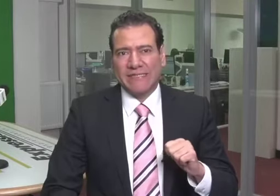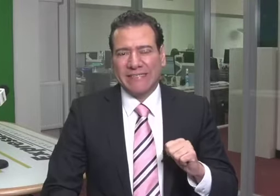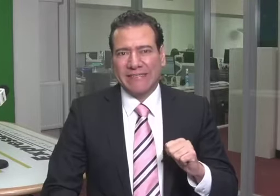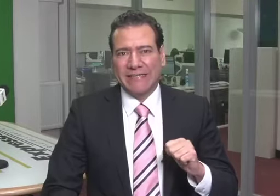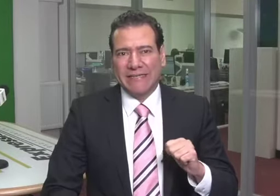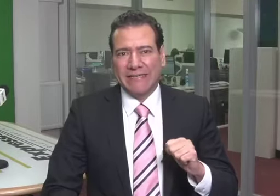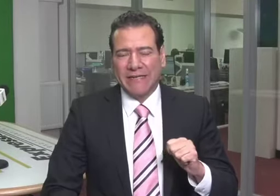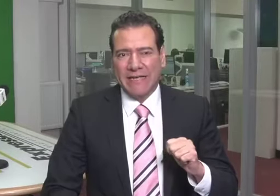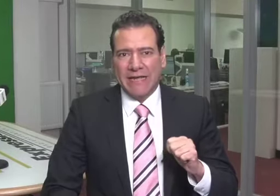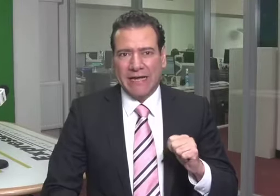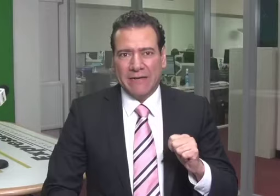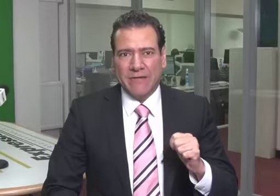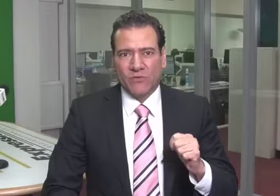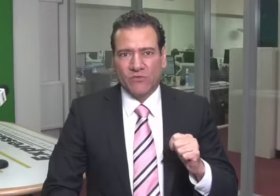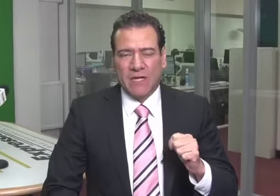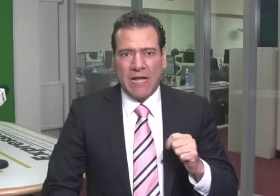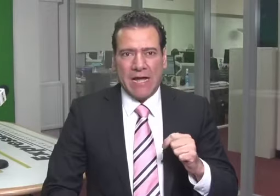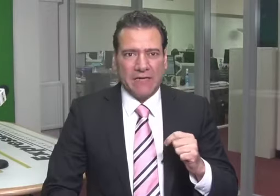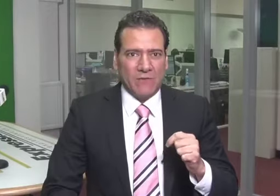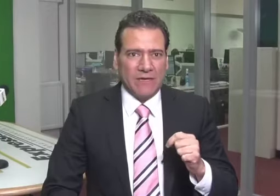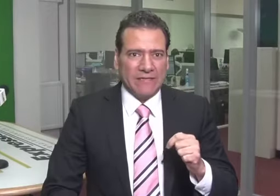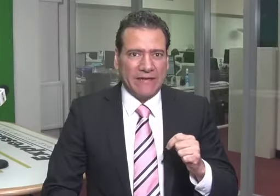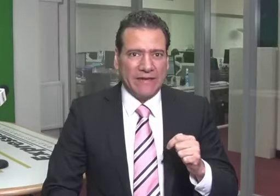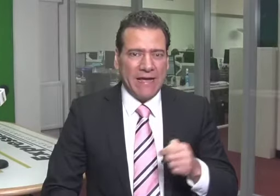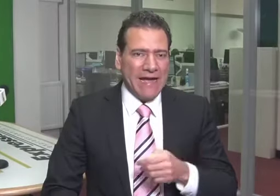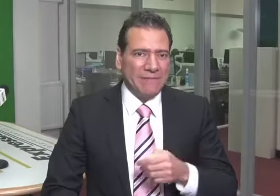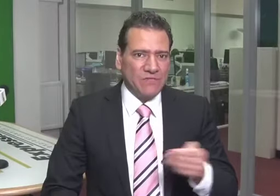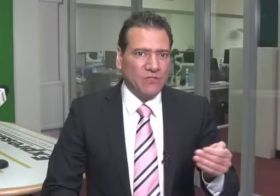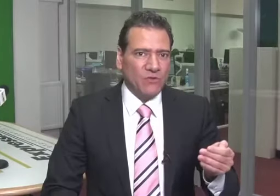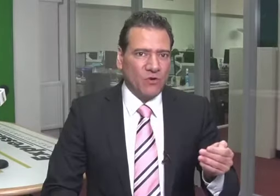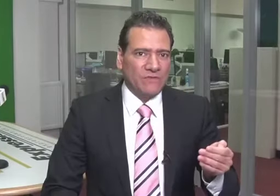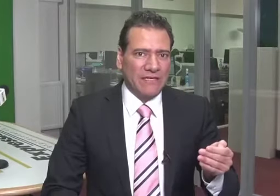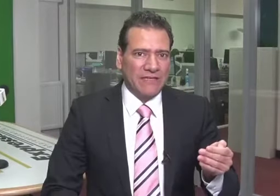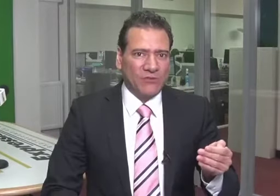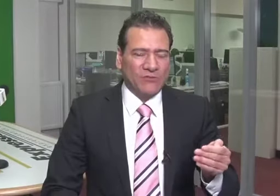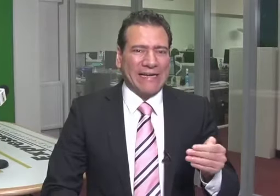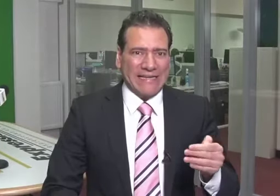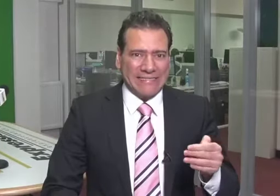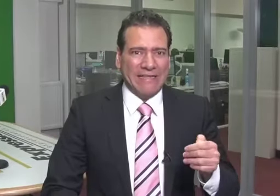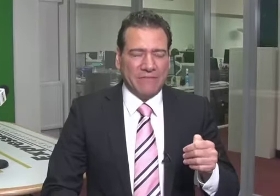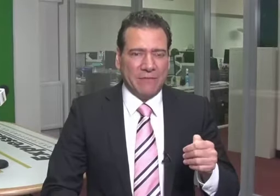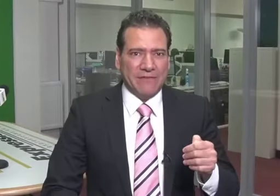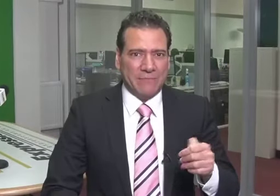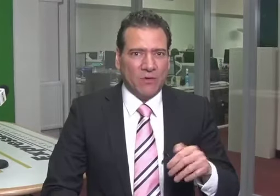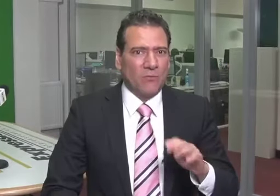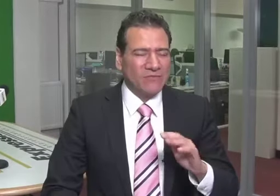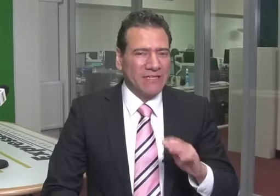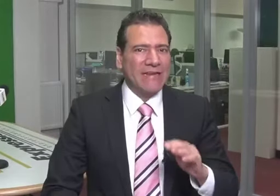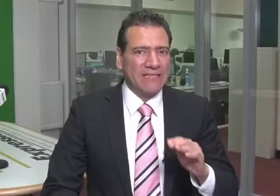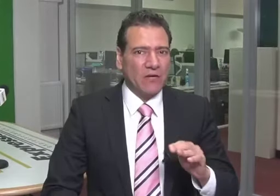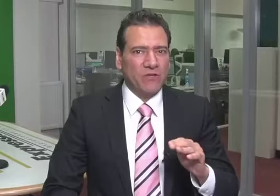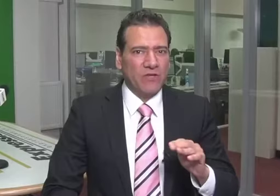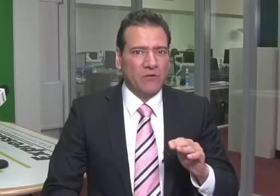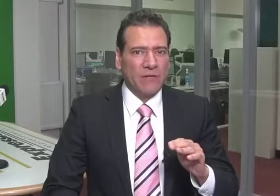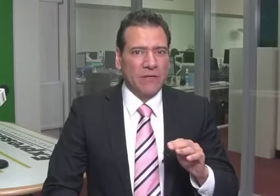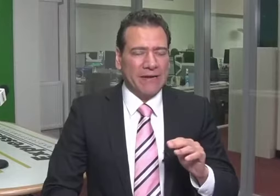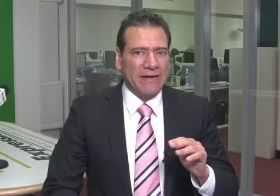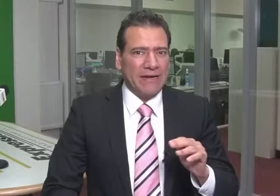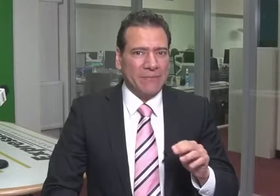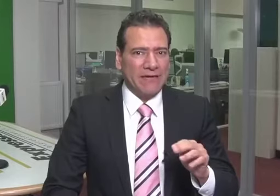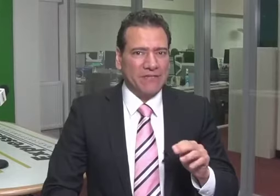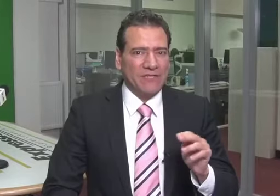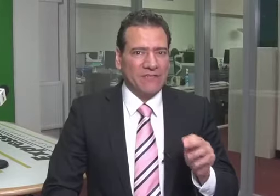personas que tienen el virus al igual que han sido contagiados recientemente pero como tener ese código